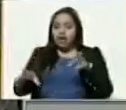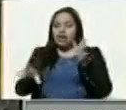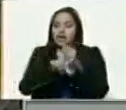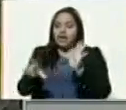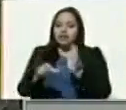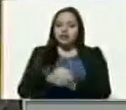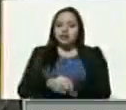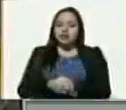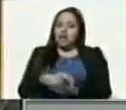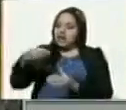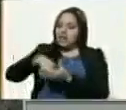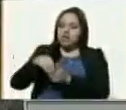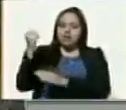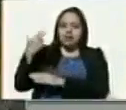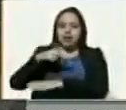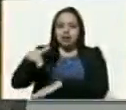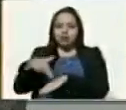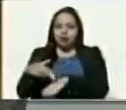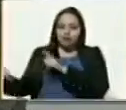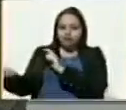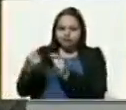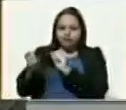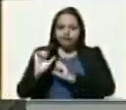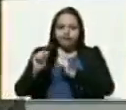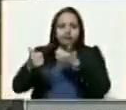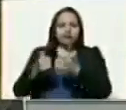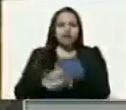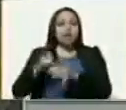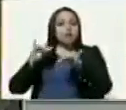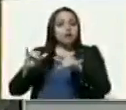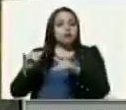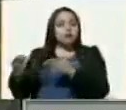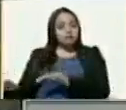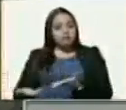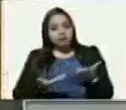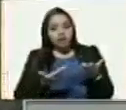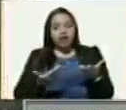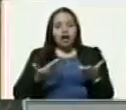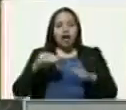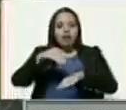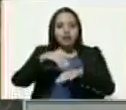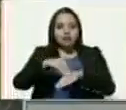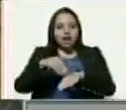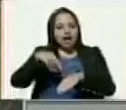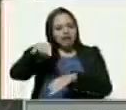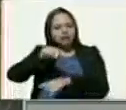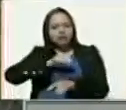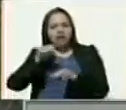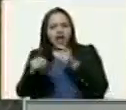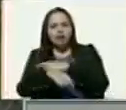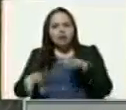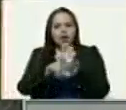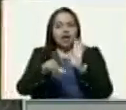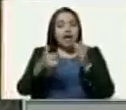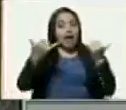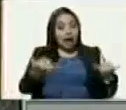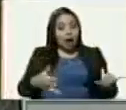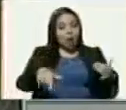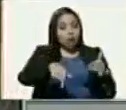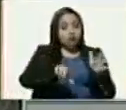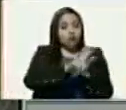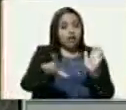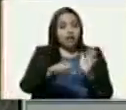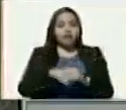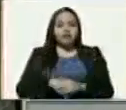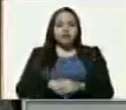Asamblea Nacional, y en ese momento indicábamos nosotros que esta reforma que se hizo, que hoy es ley, a